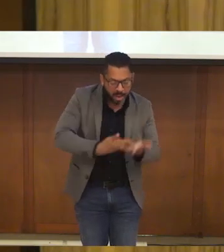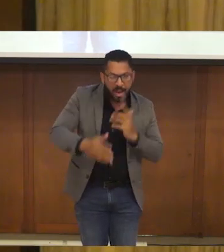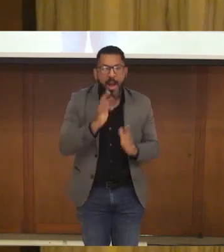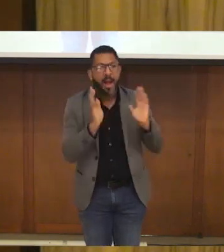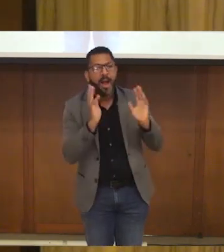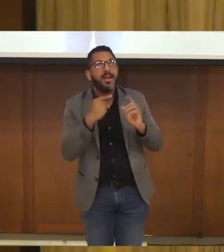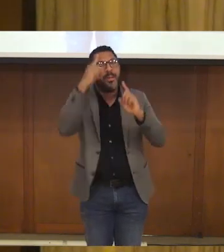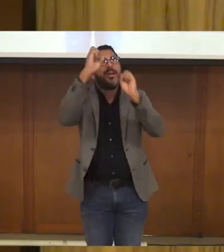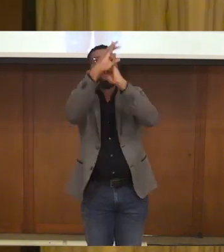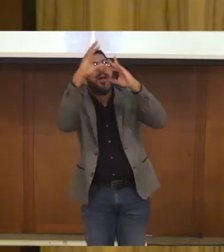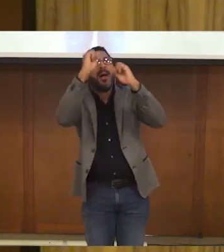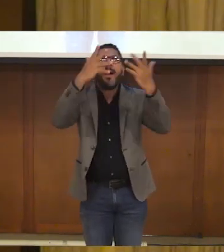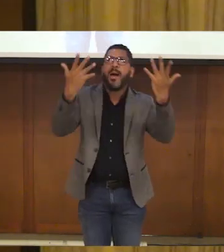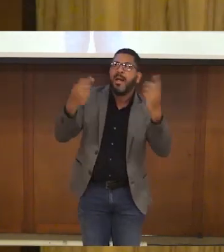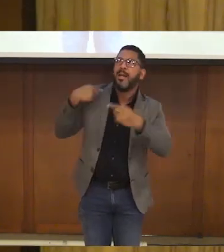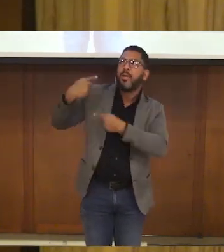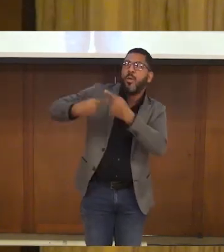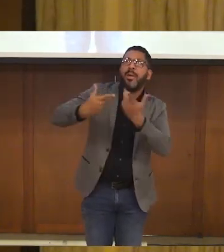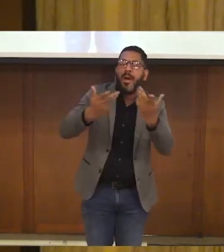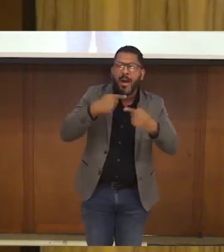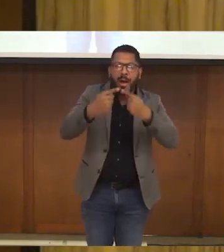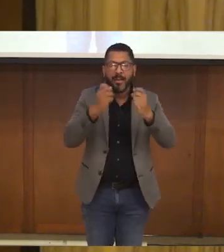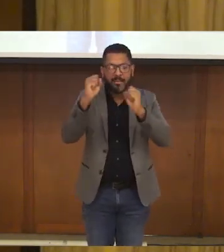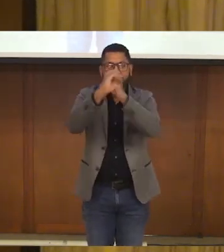a inventar historias. Y dentro de esas historias